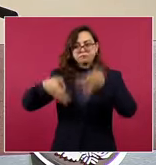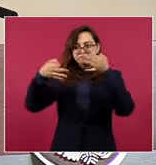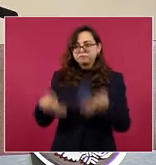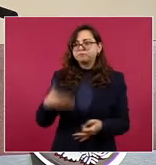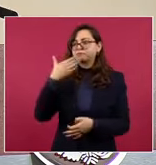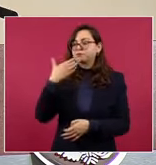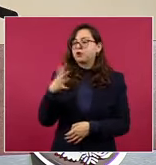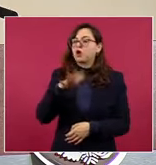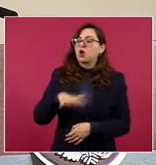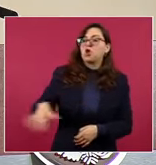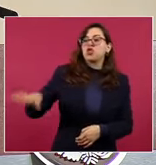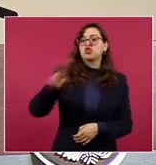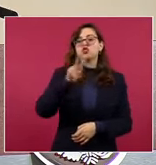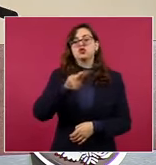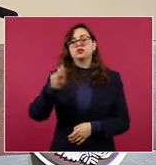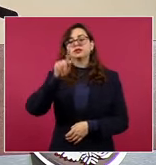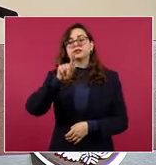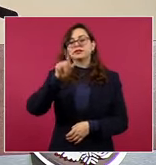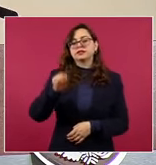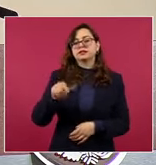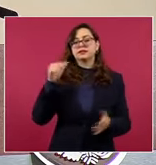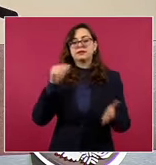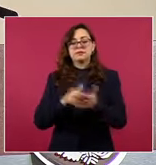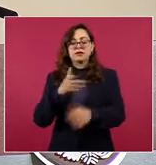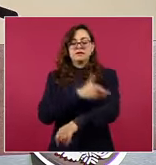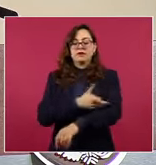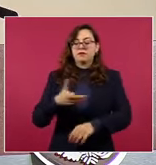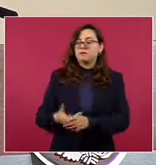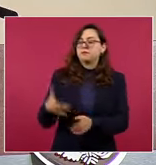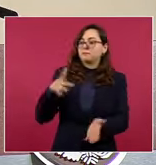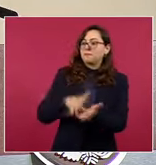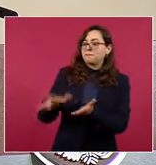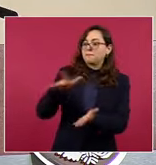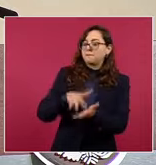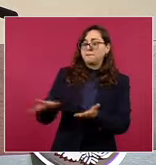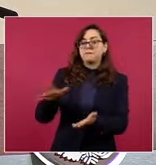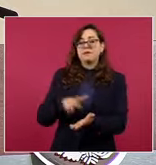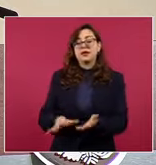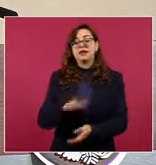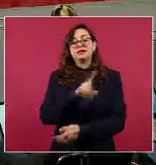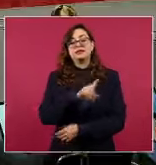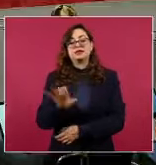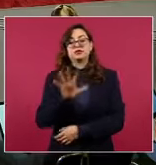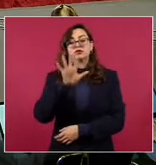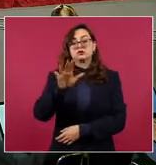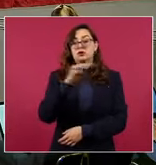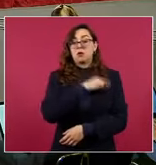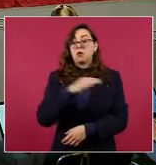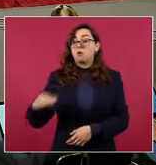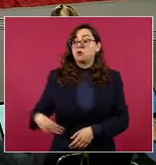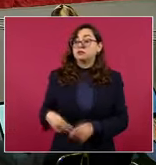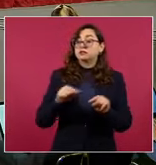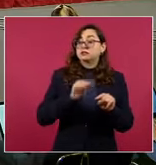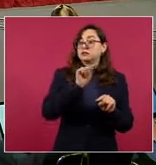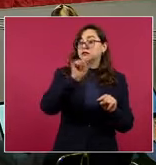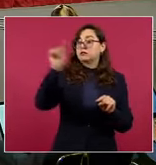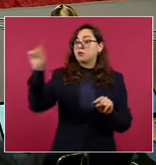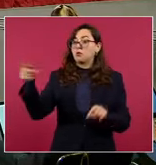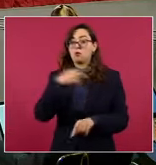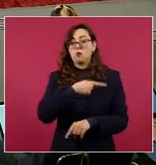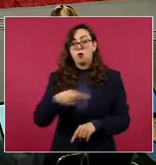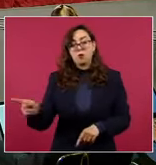más de 272 mil familias de 105 municipios con mayores niveles de pobreza de